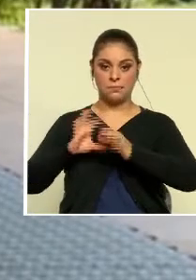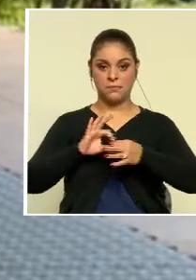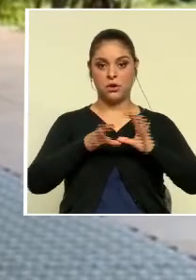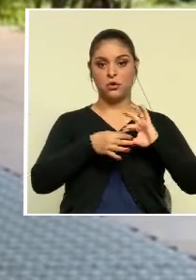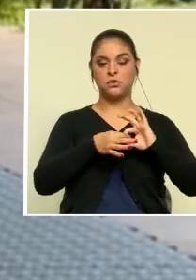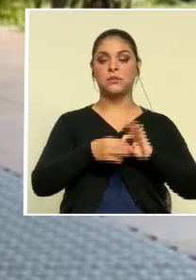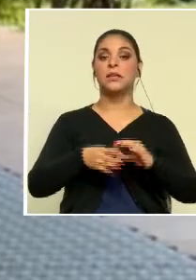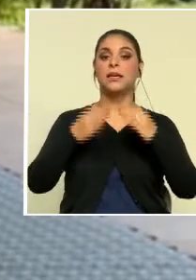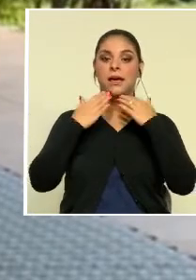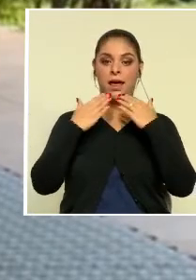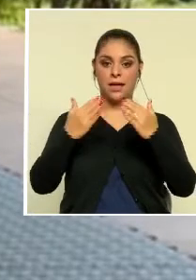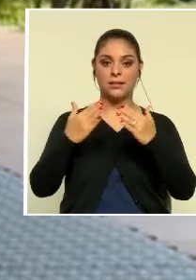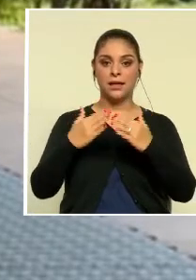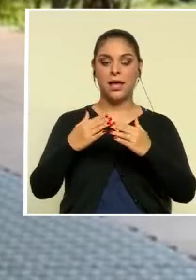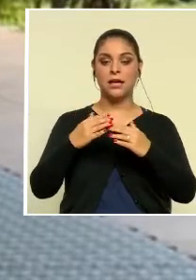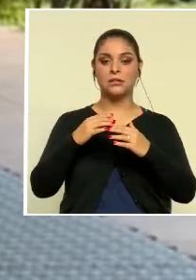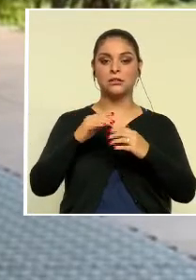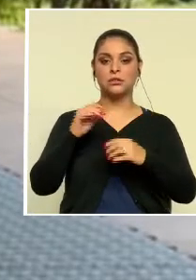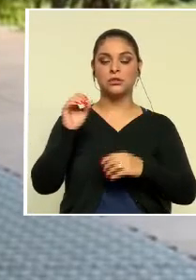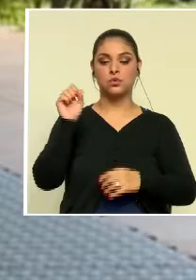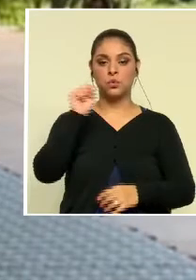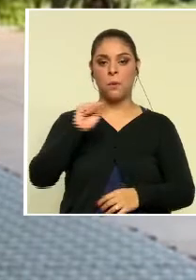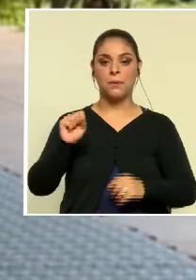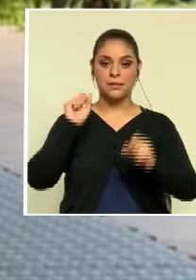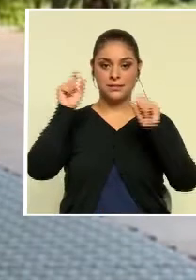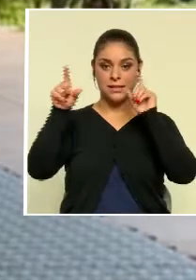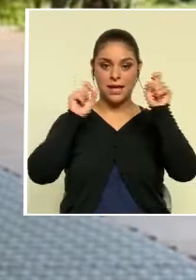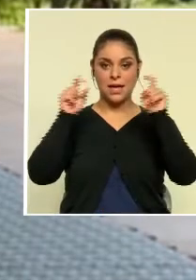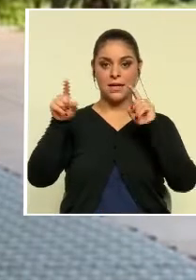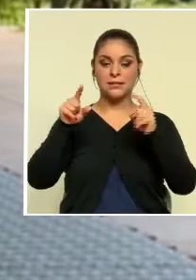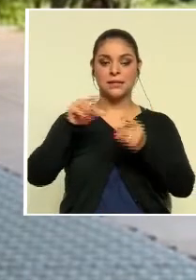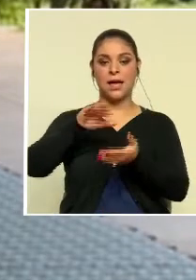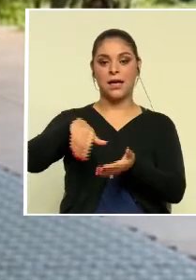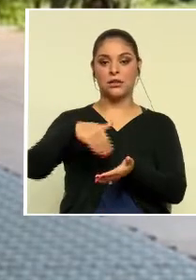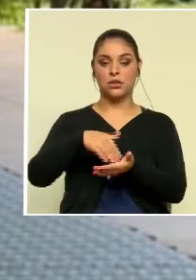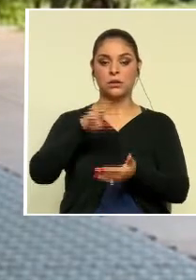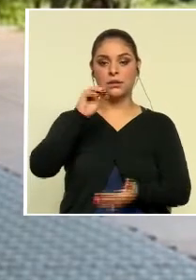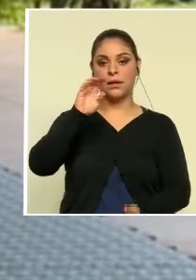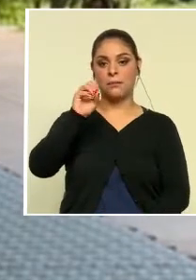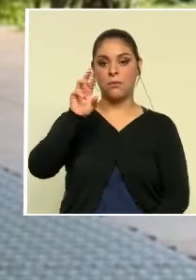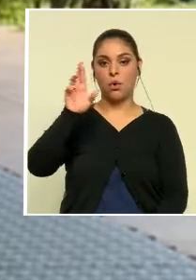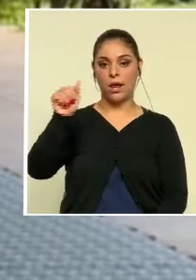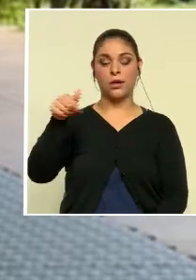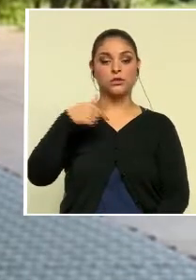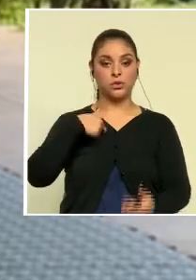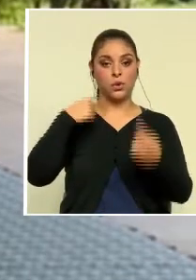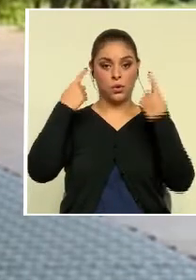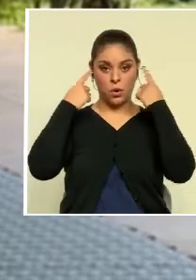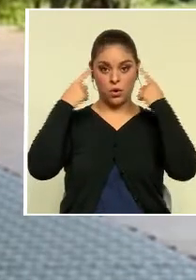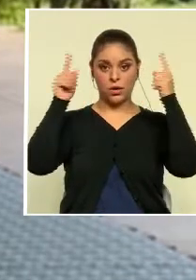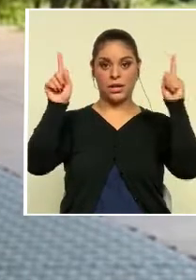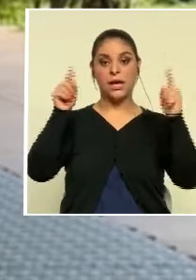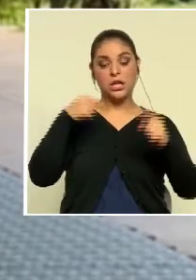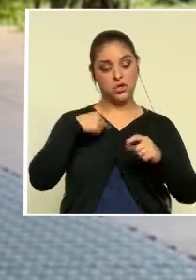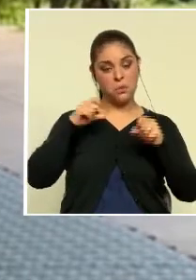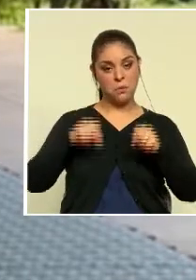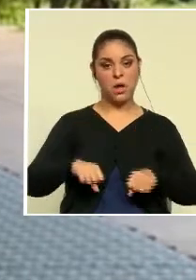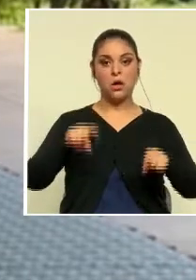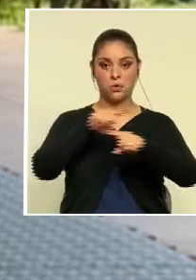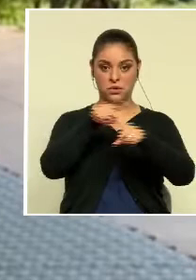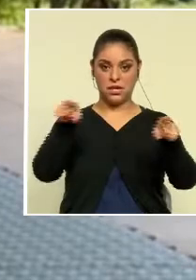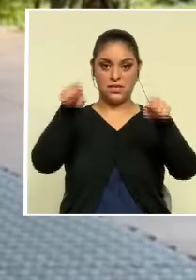gracias a superestrellas del cantón de mora lo logré y si usted y yo vamos que